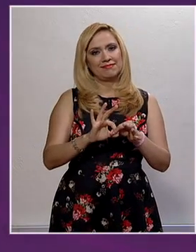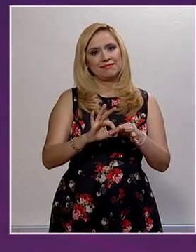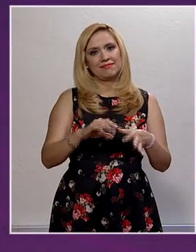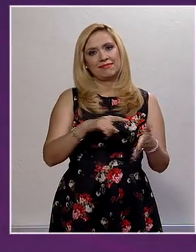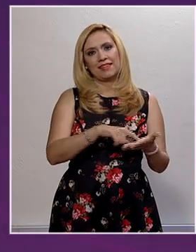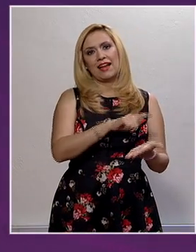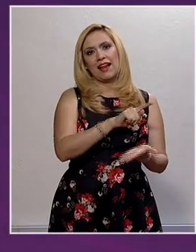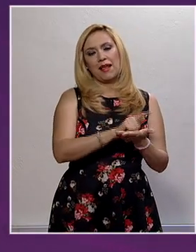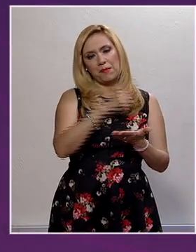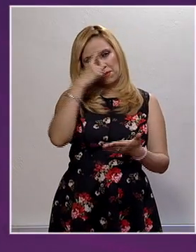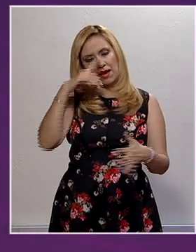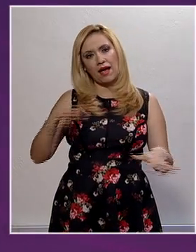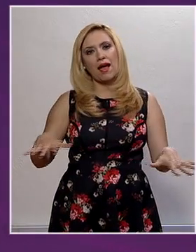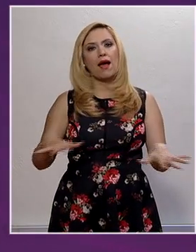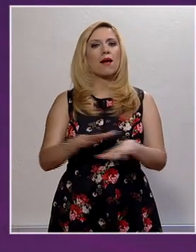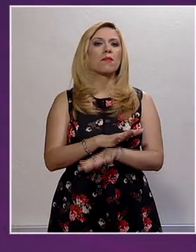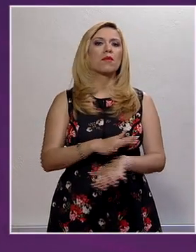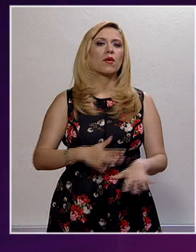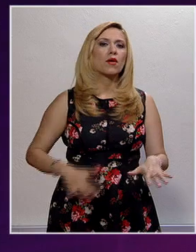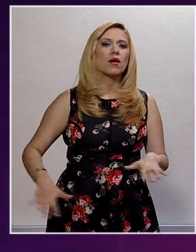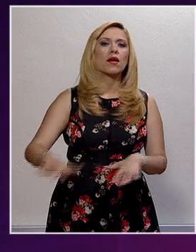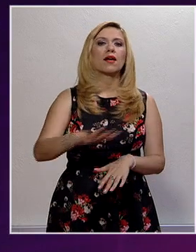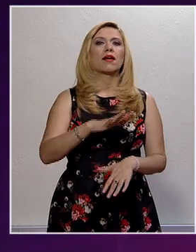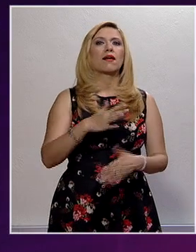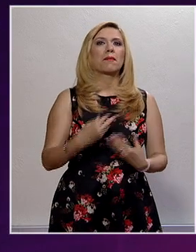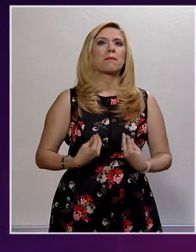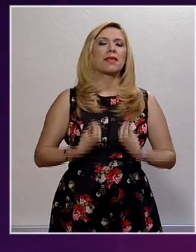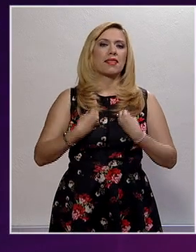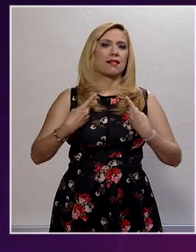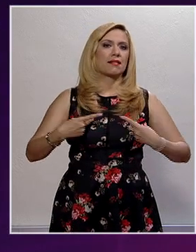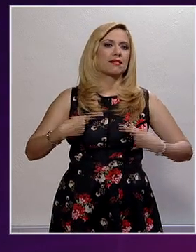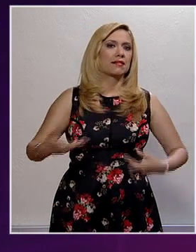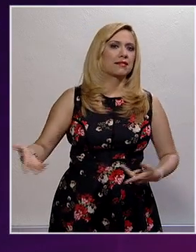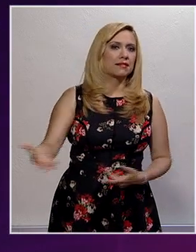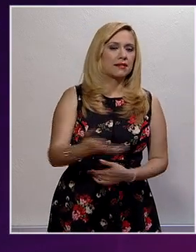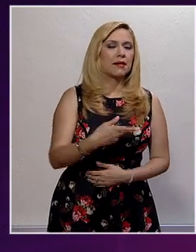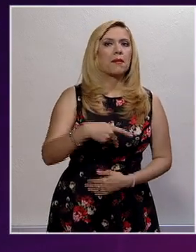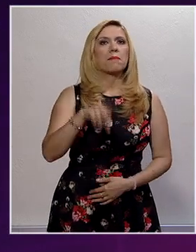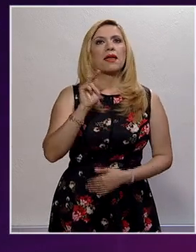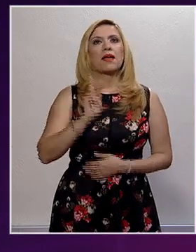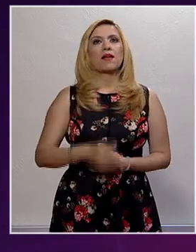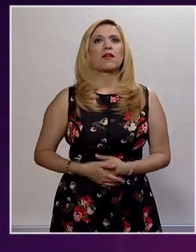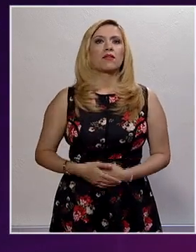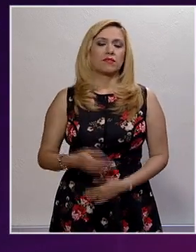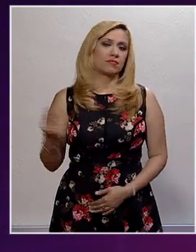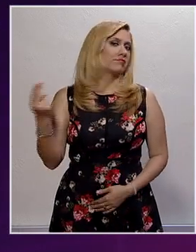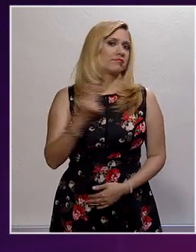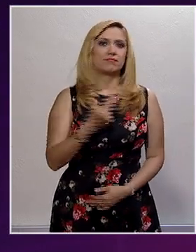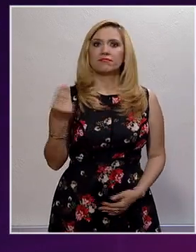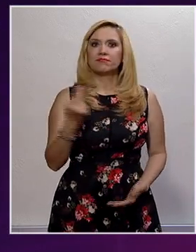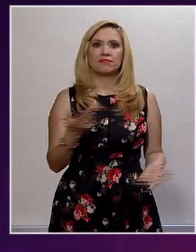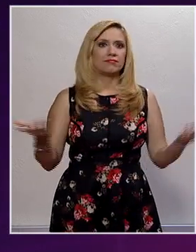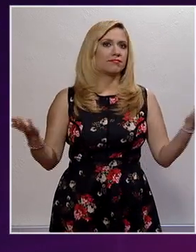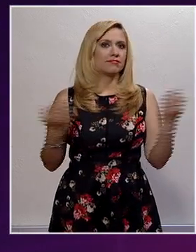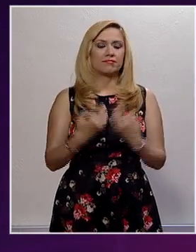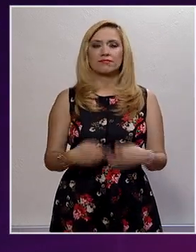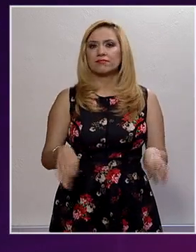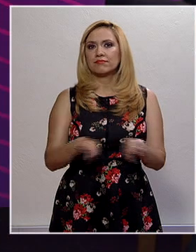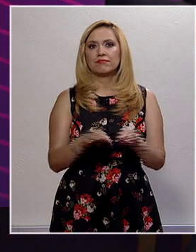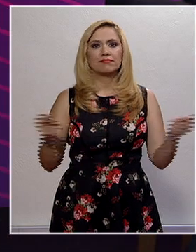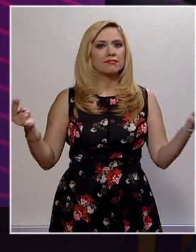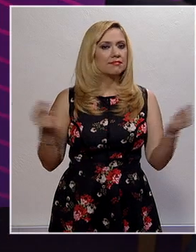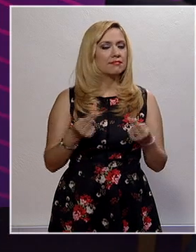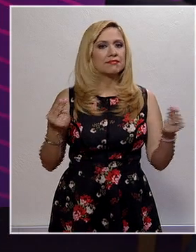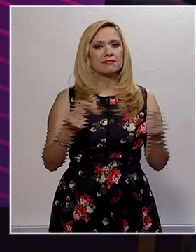del derecho para transformar las realidades sociales. Entonces, lo necesitamos, ¿no? Necesitamos